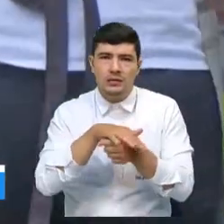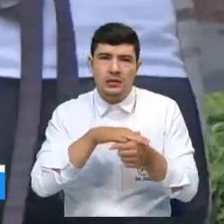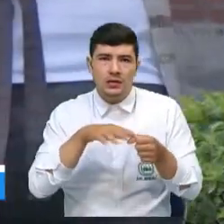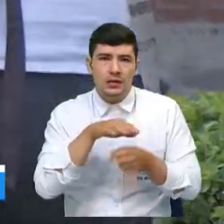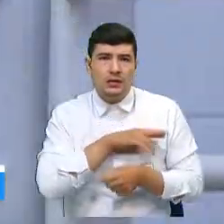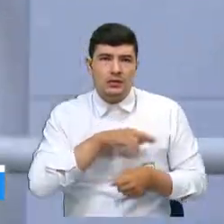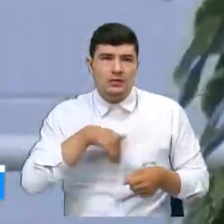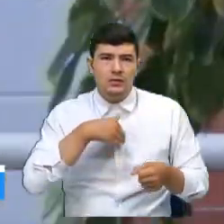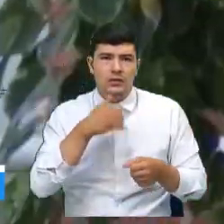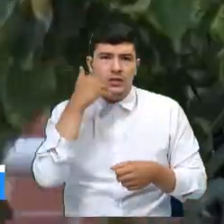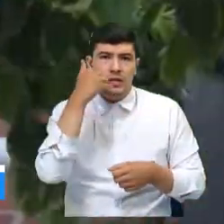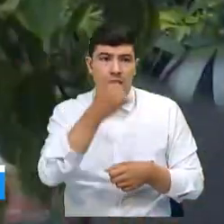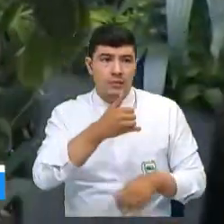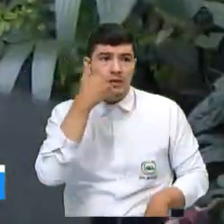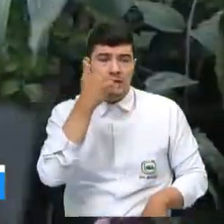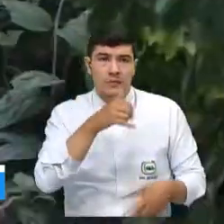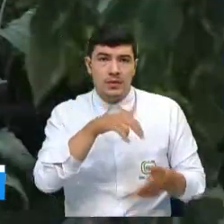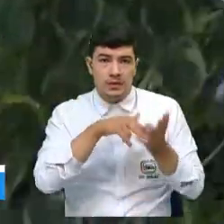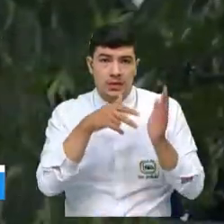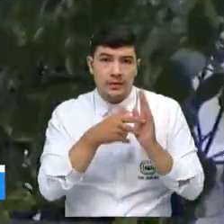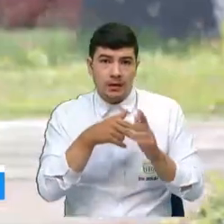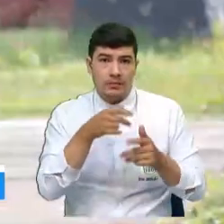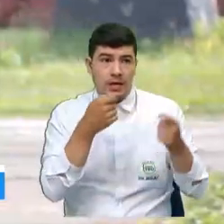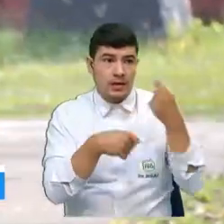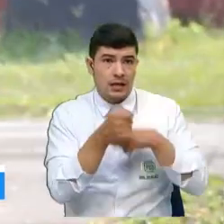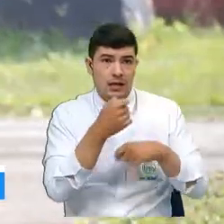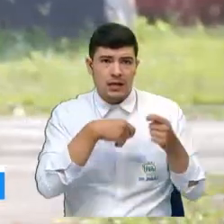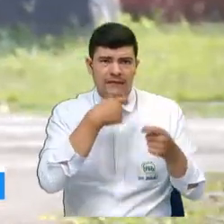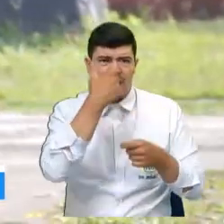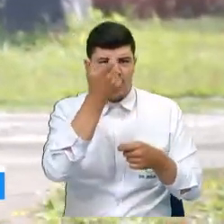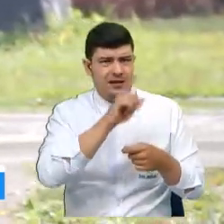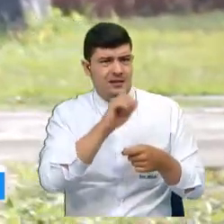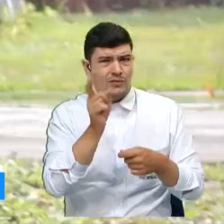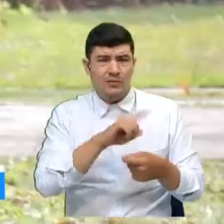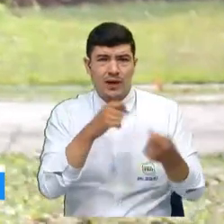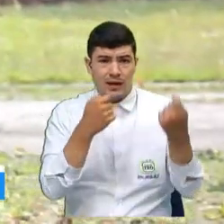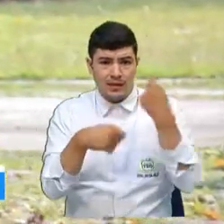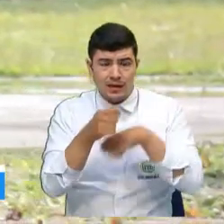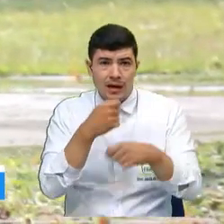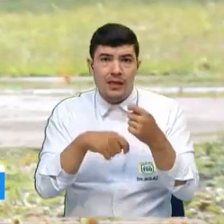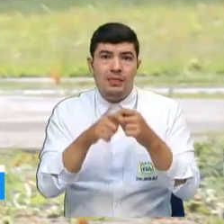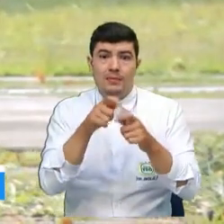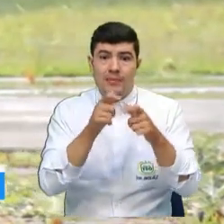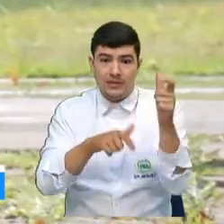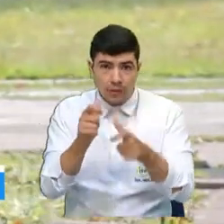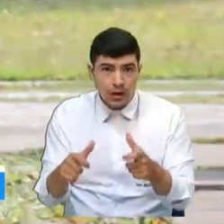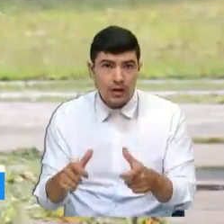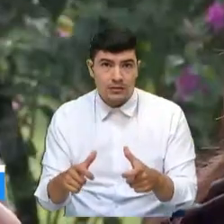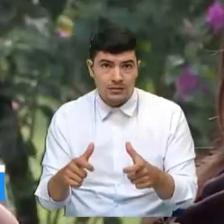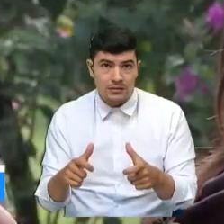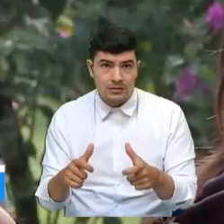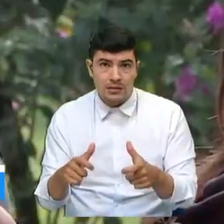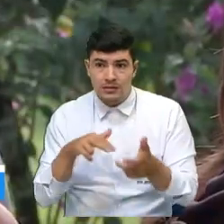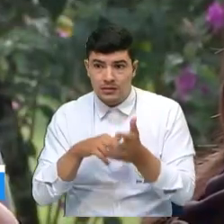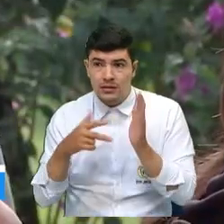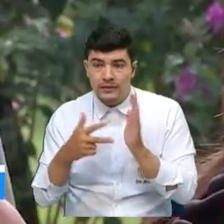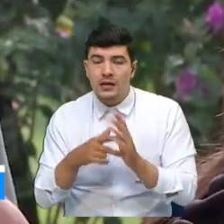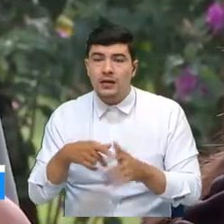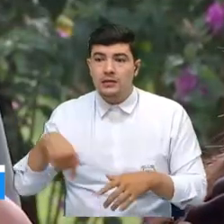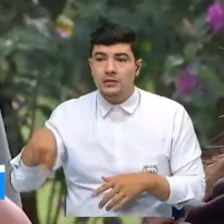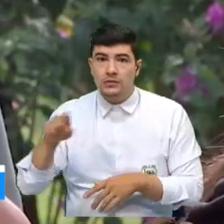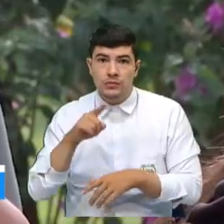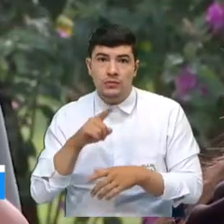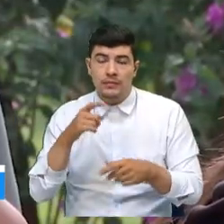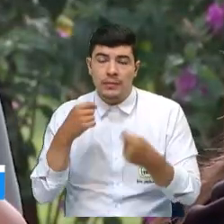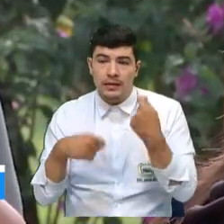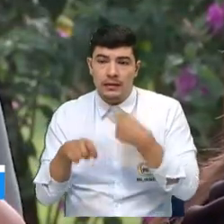la seguimos llamando trata de blancas cuando ya no se habla de trata de blancas sino se habla de trata de personas. El simple hecho de que seguimos relacionando la